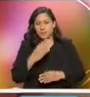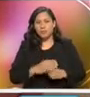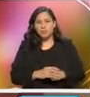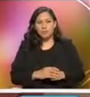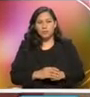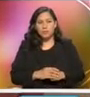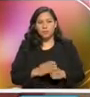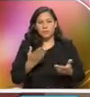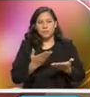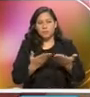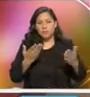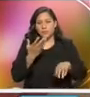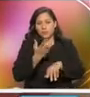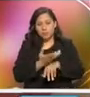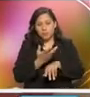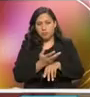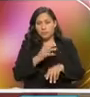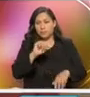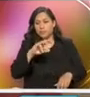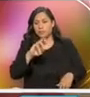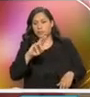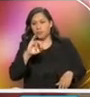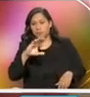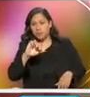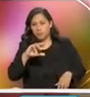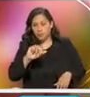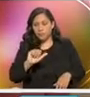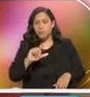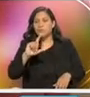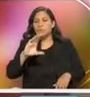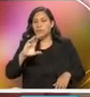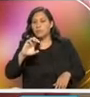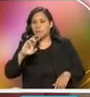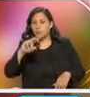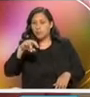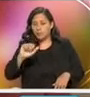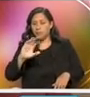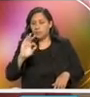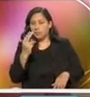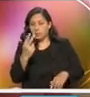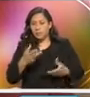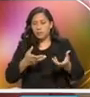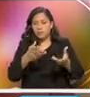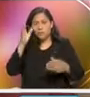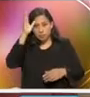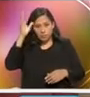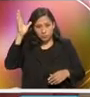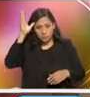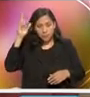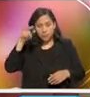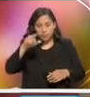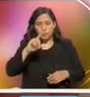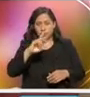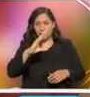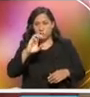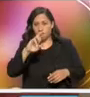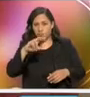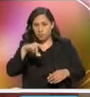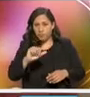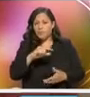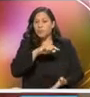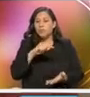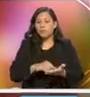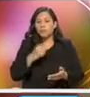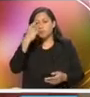está La Americana, que está en Lucerna 42, en esta nueva parte de la colonia Cuauhtémoc que está desarrollando una serie de